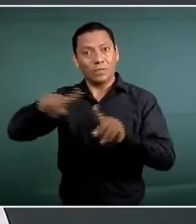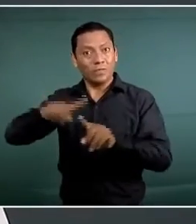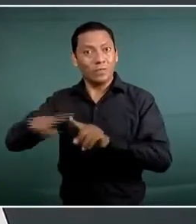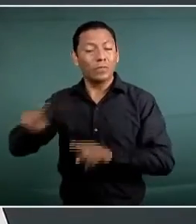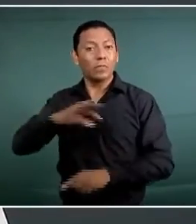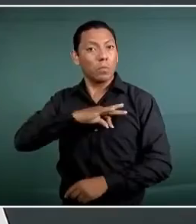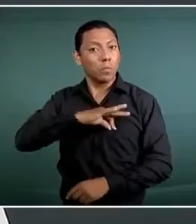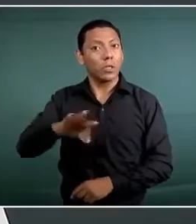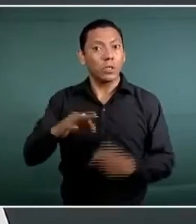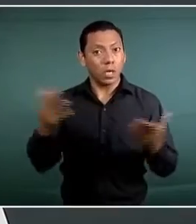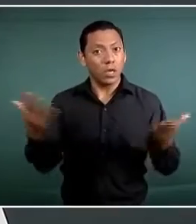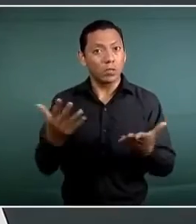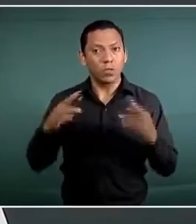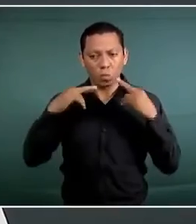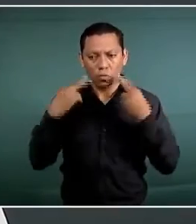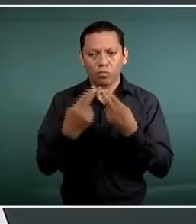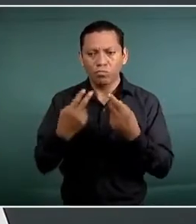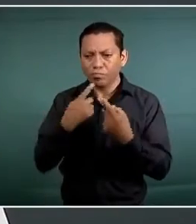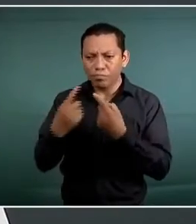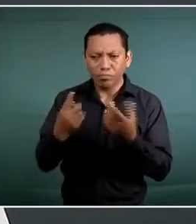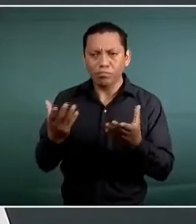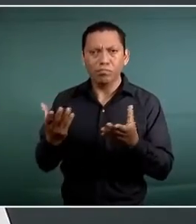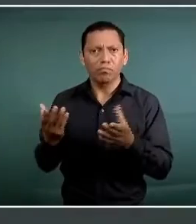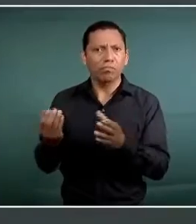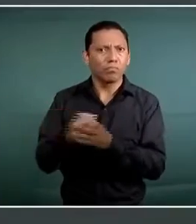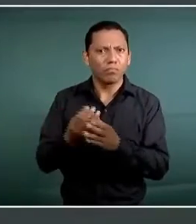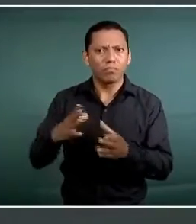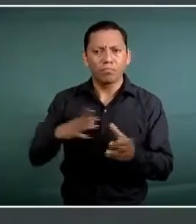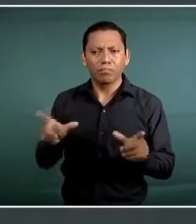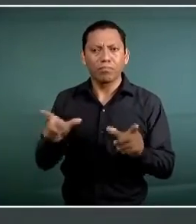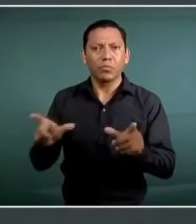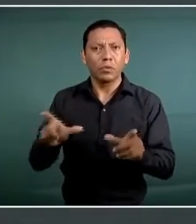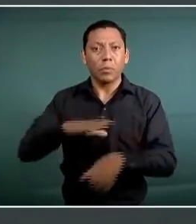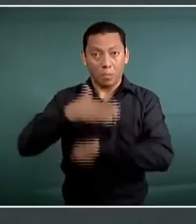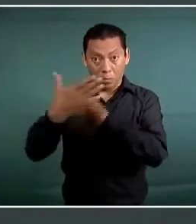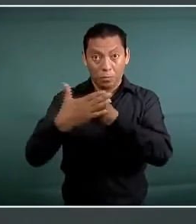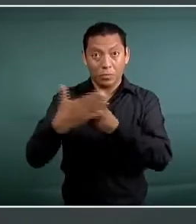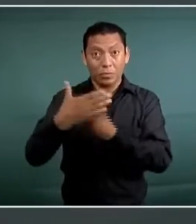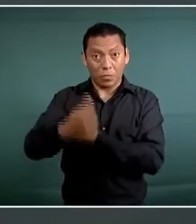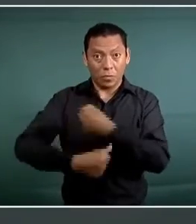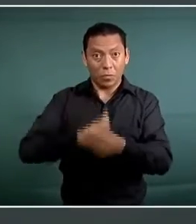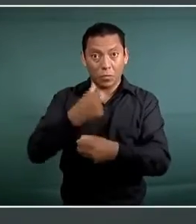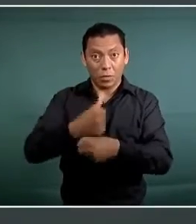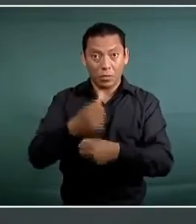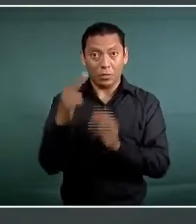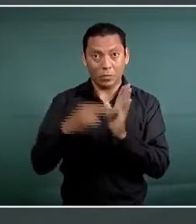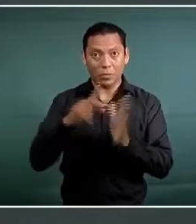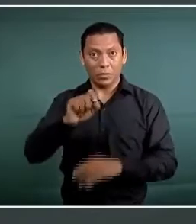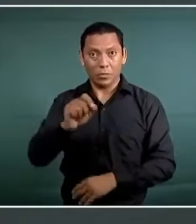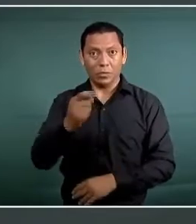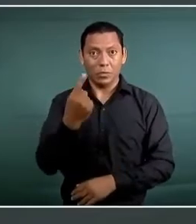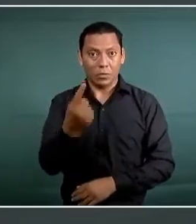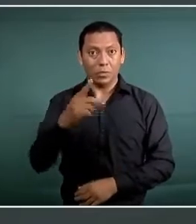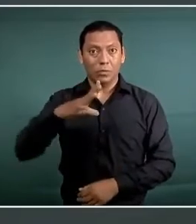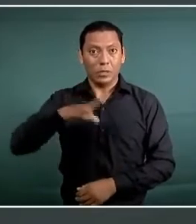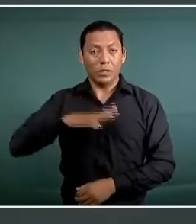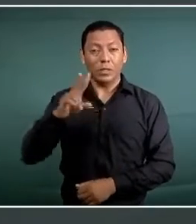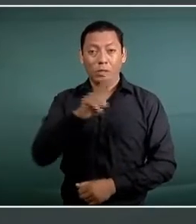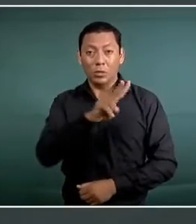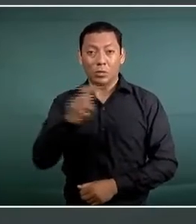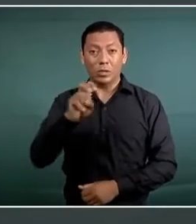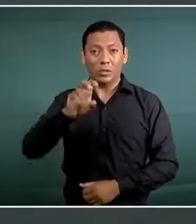Vamos a tener ya el año próximo las doscientas